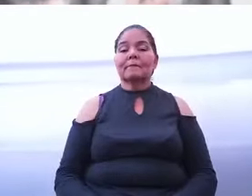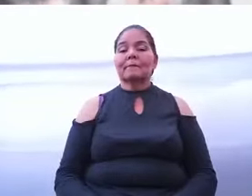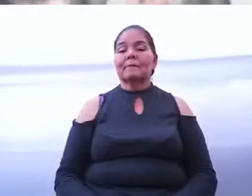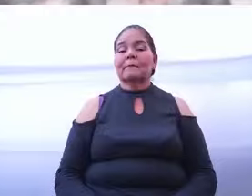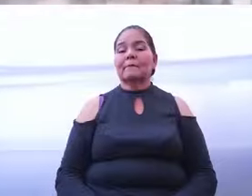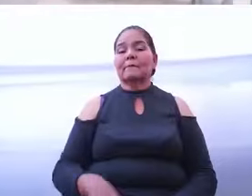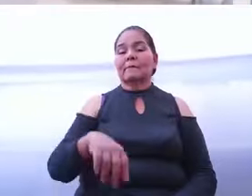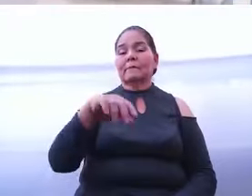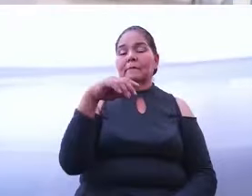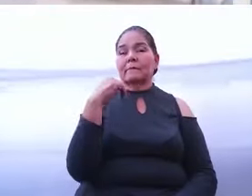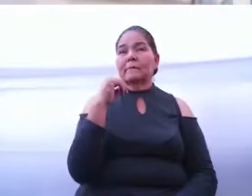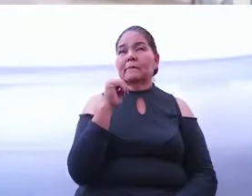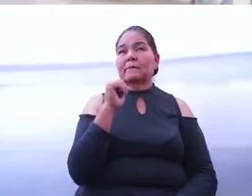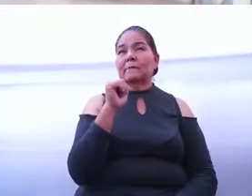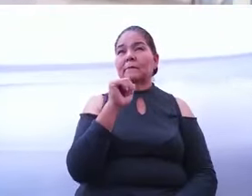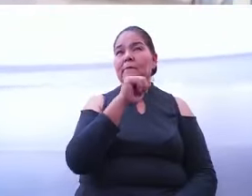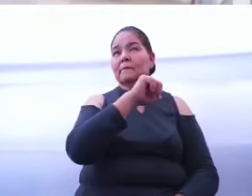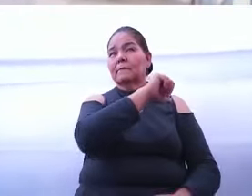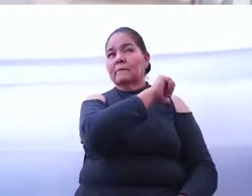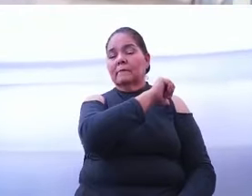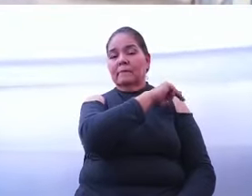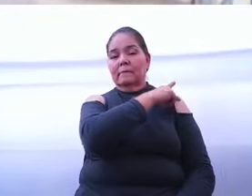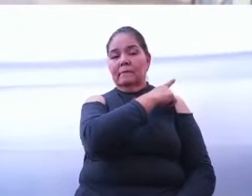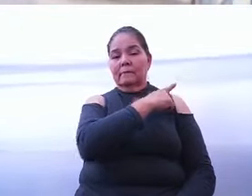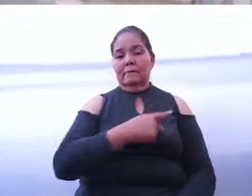de la 16ª zona militar.